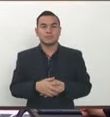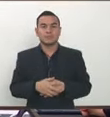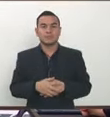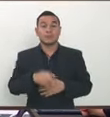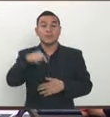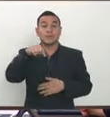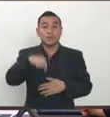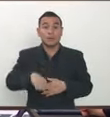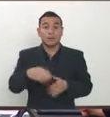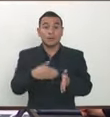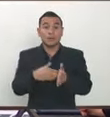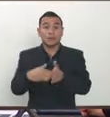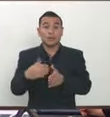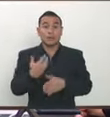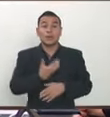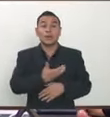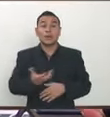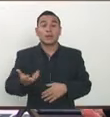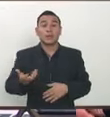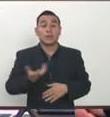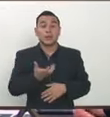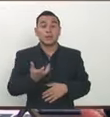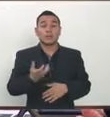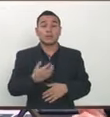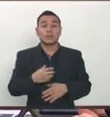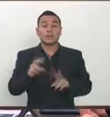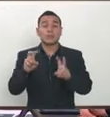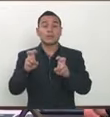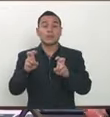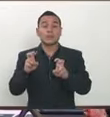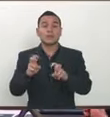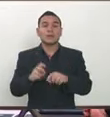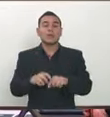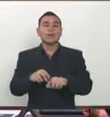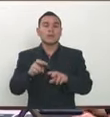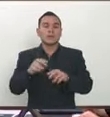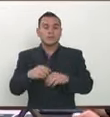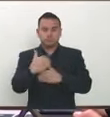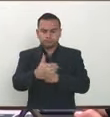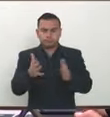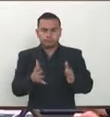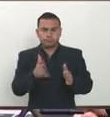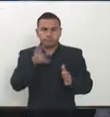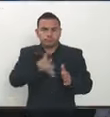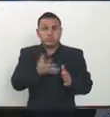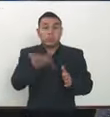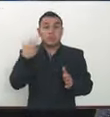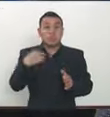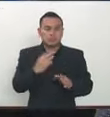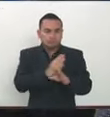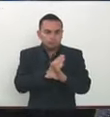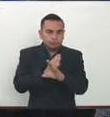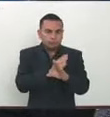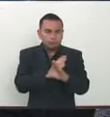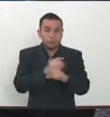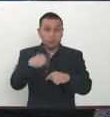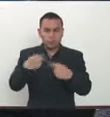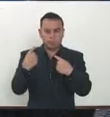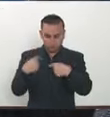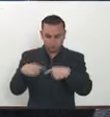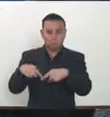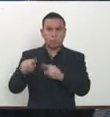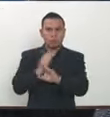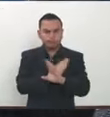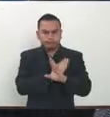de ahora en adelante, así como tratamos la primera etapa, que fue la etapa de contención del virus, vamos a continuar con esa etapa de